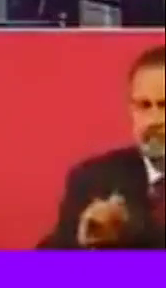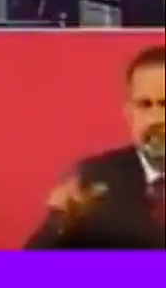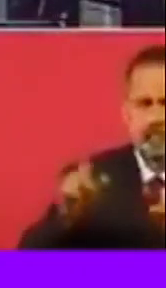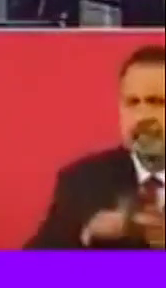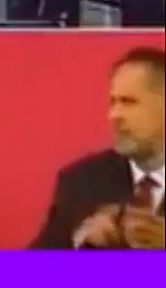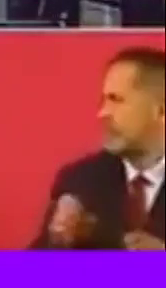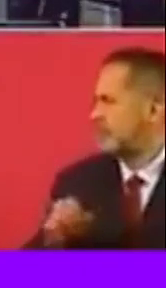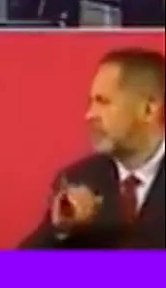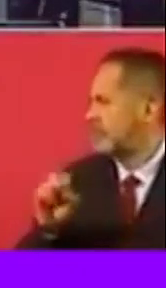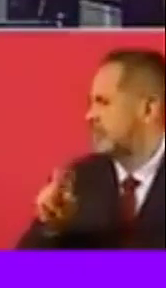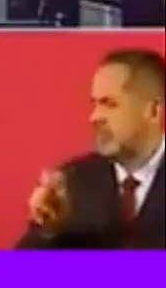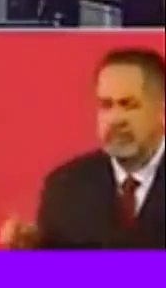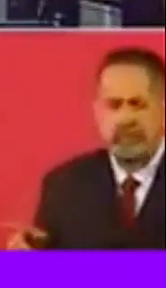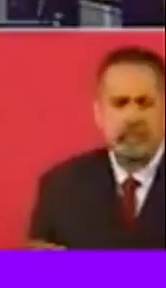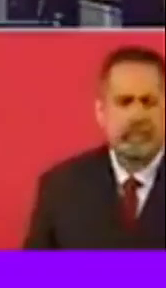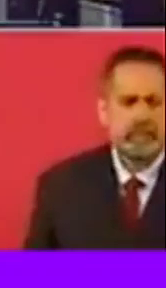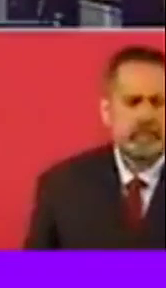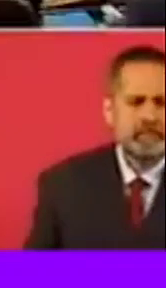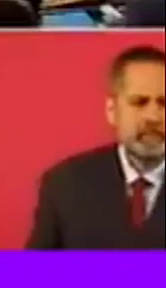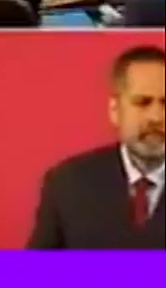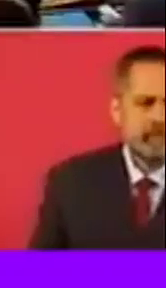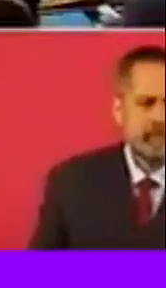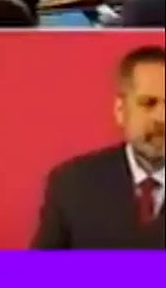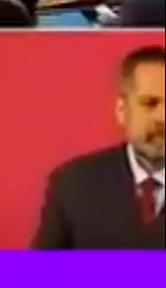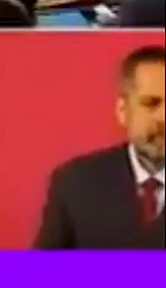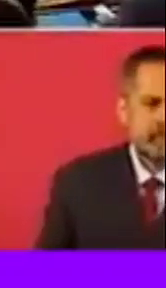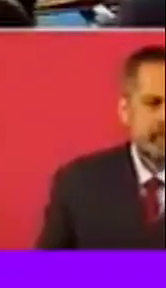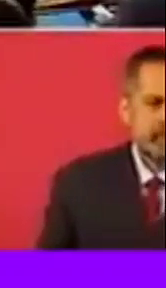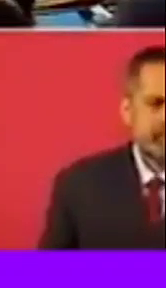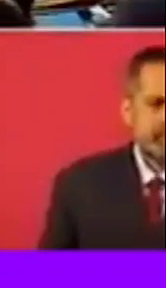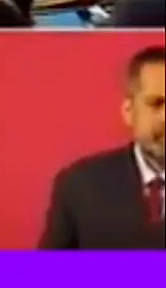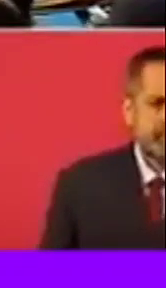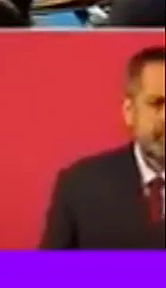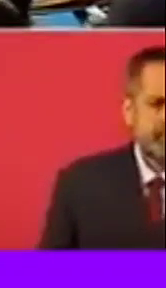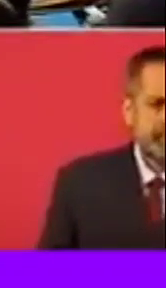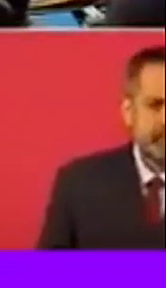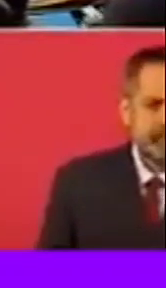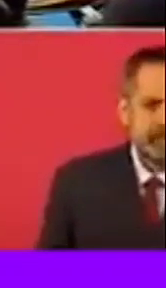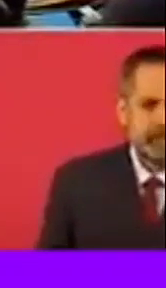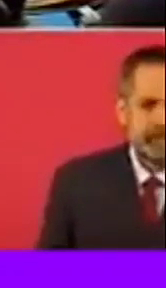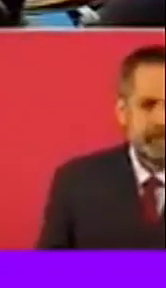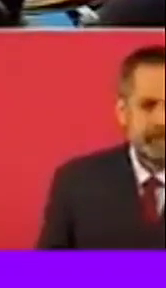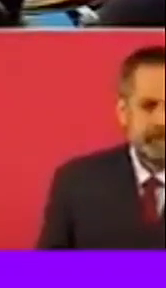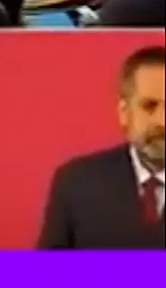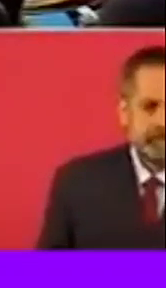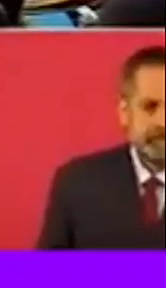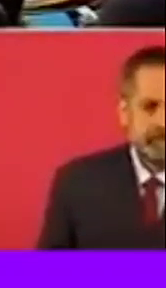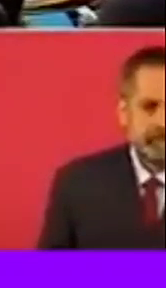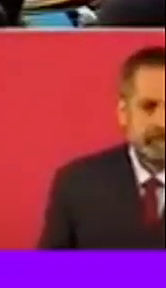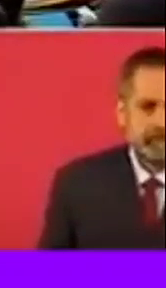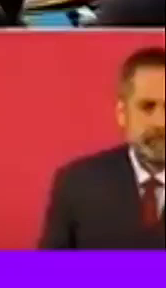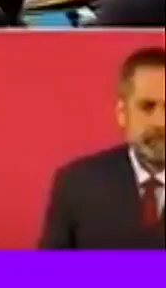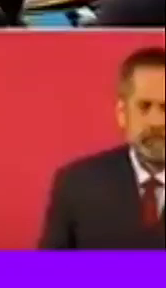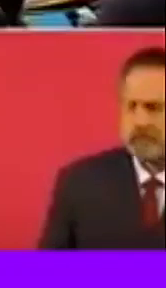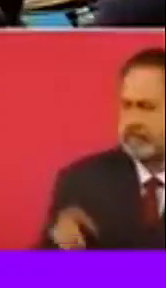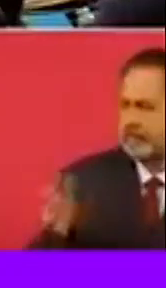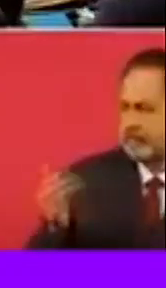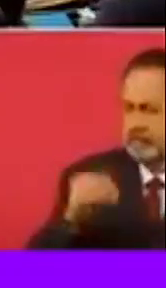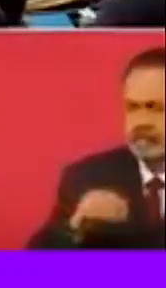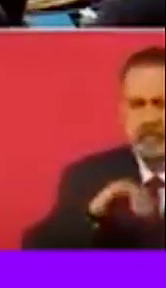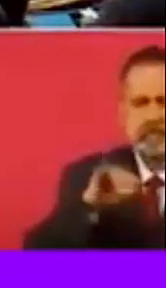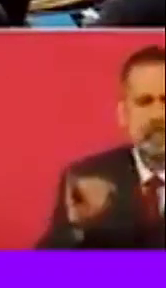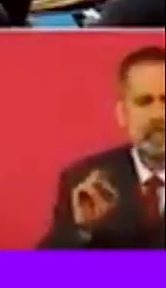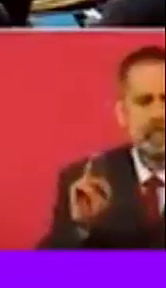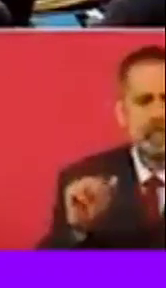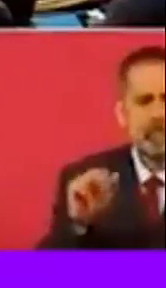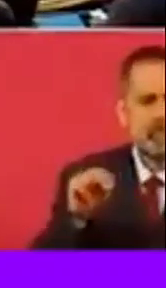eso para él es muy fácil decirlo. Este señor le está dando en la torre al país, repito, le está dando en la torre al país, y ahora con